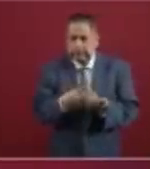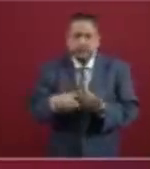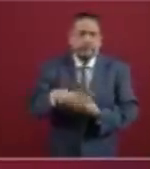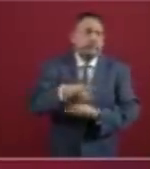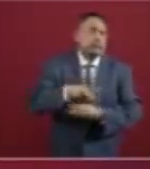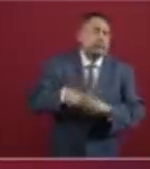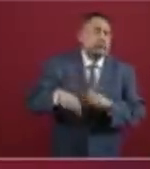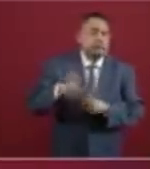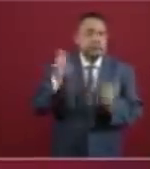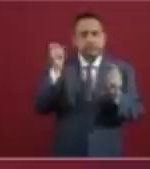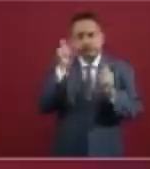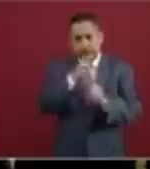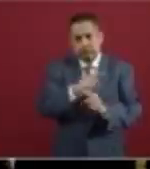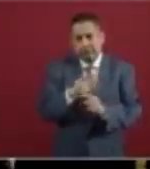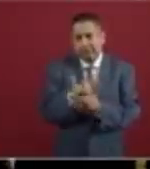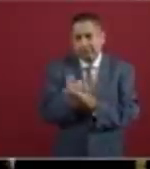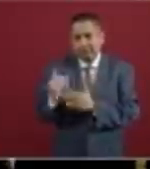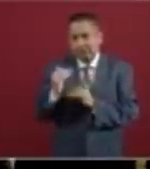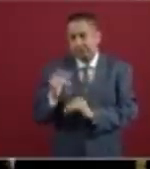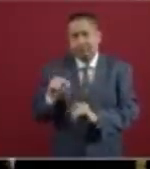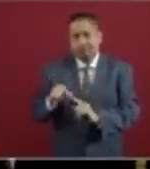en particular del salario mínimo.